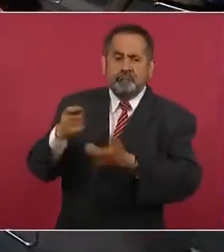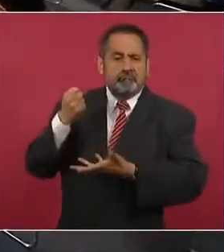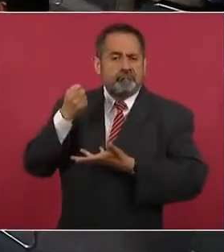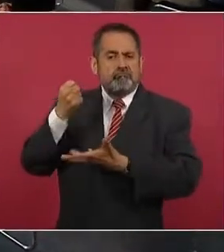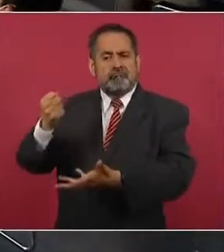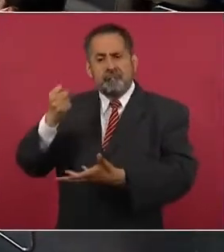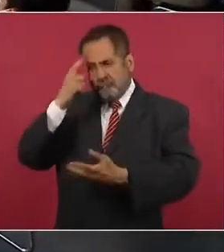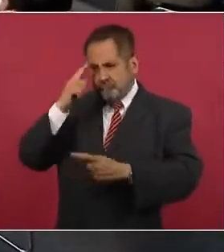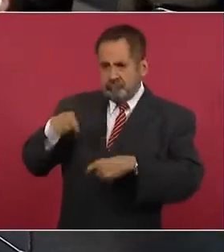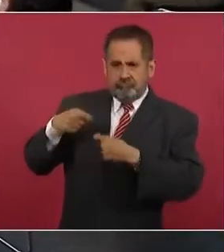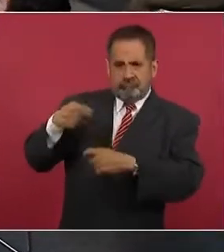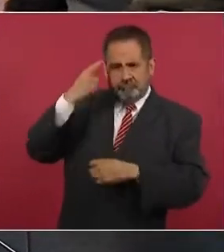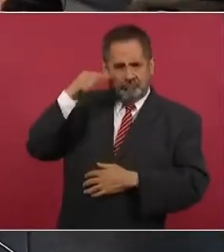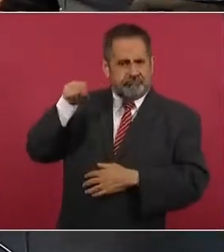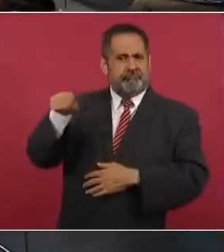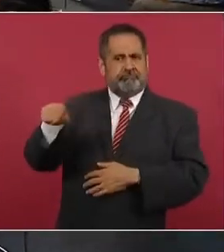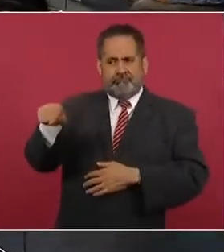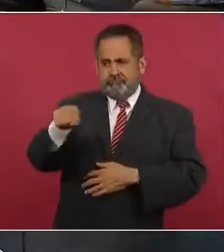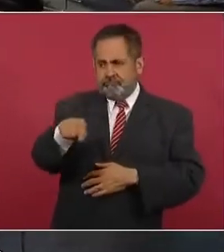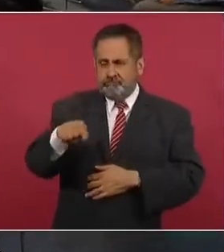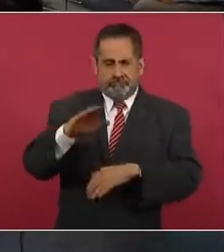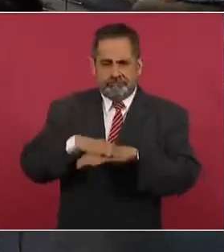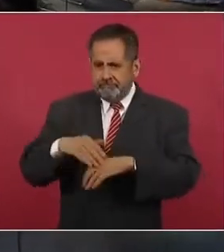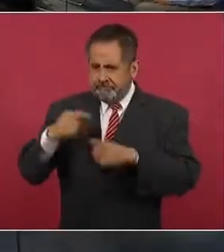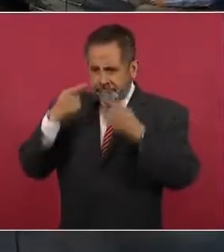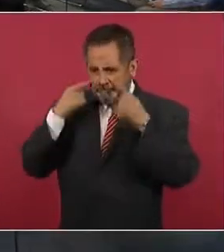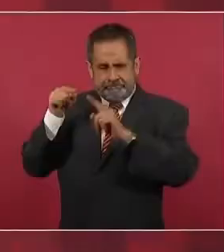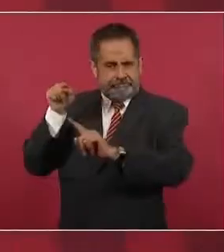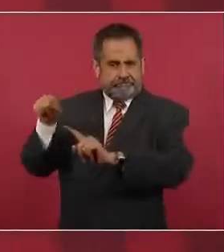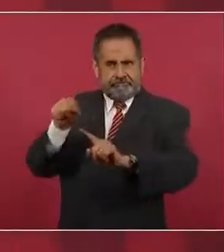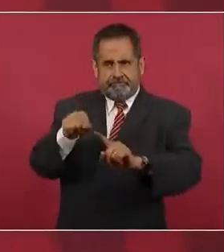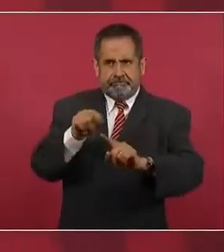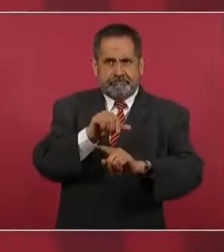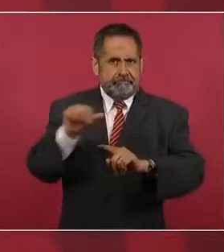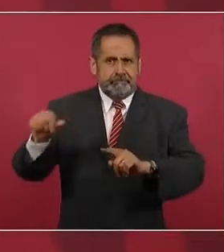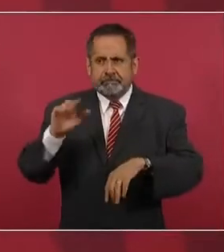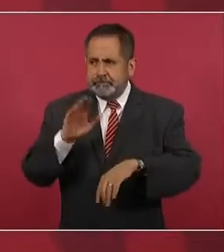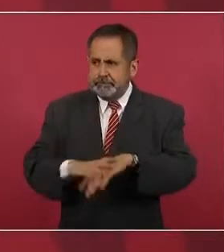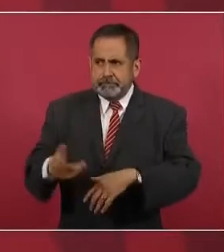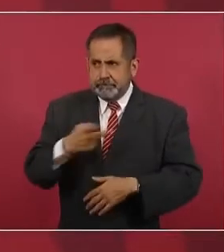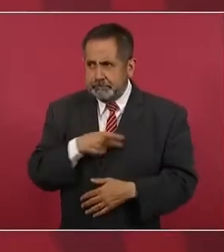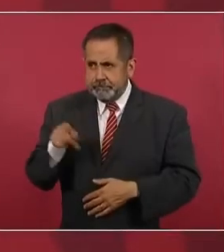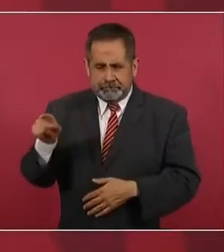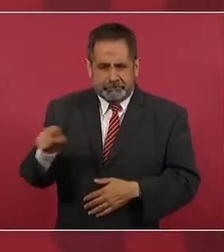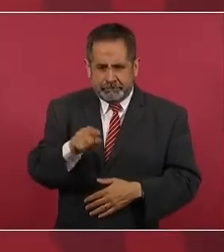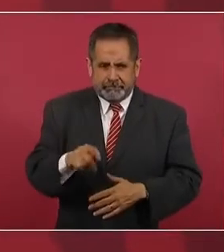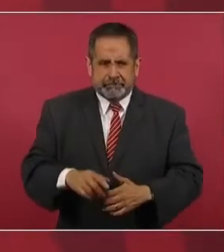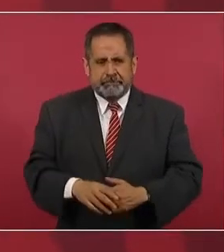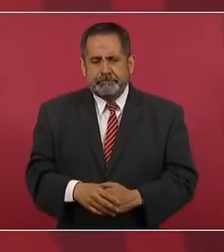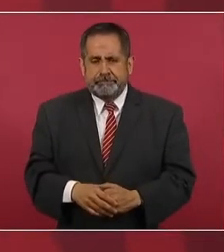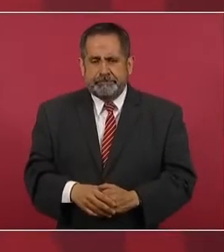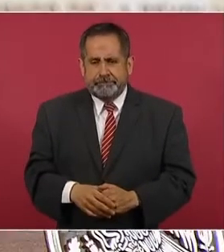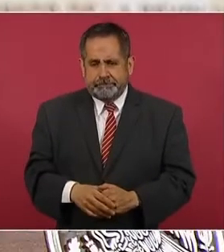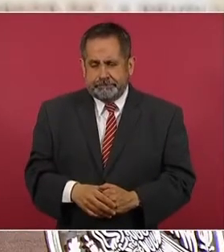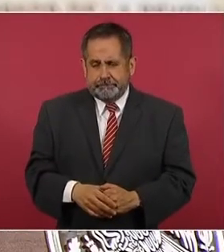presupuesto de manera preferente a los más pobres.